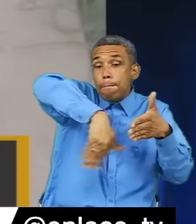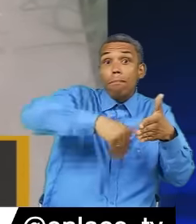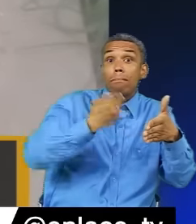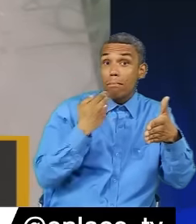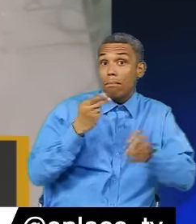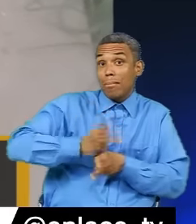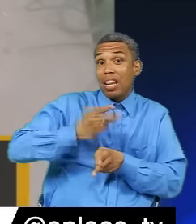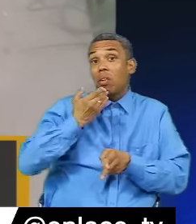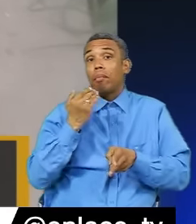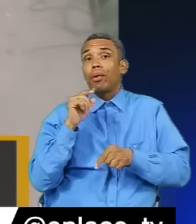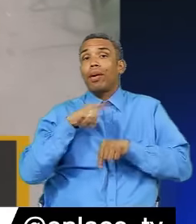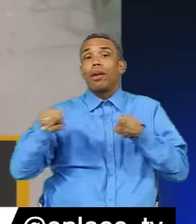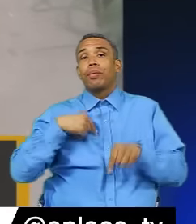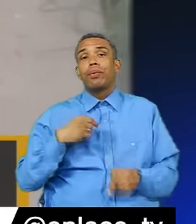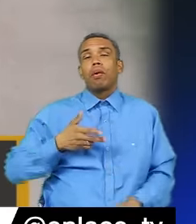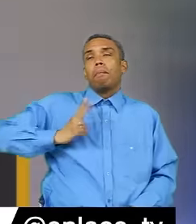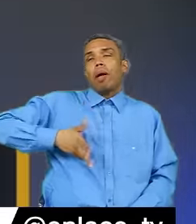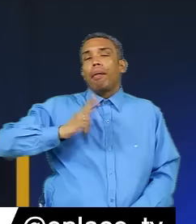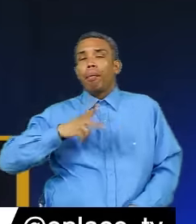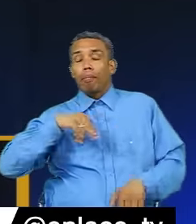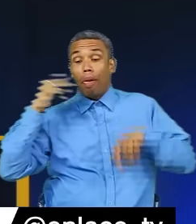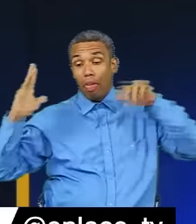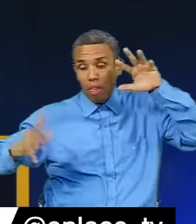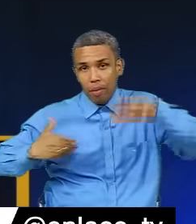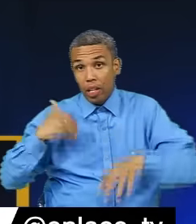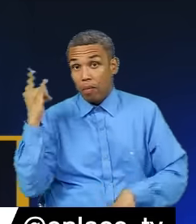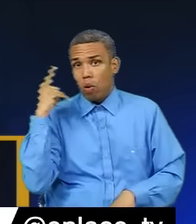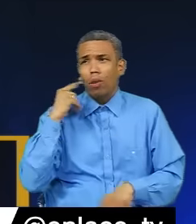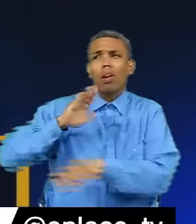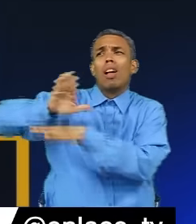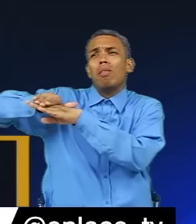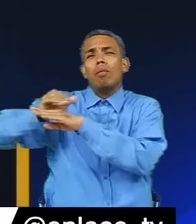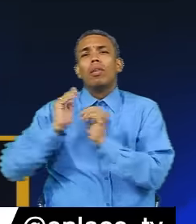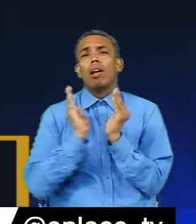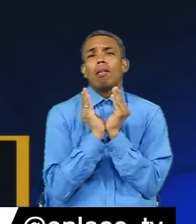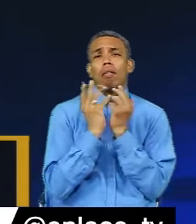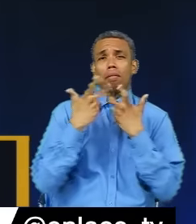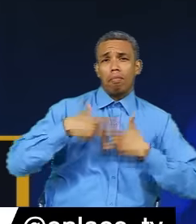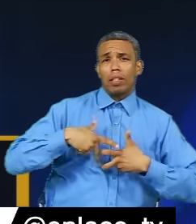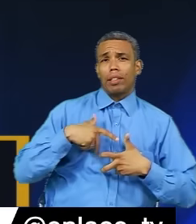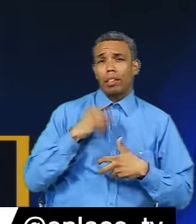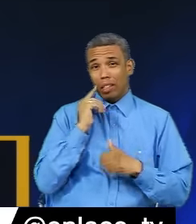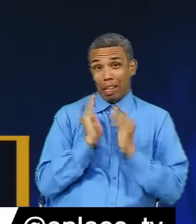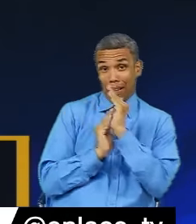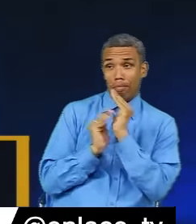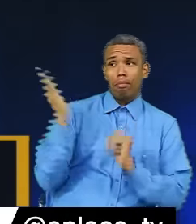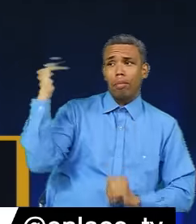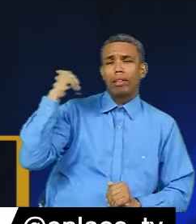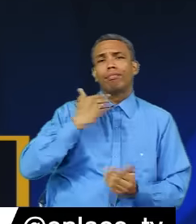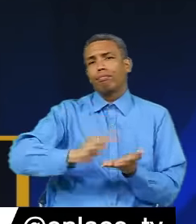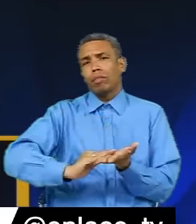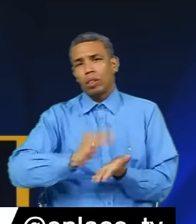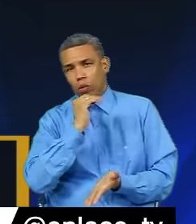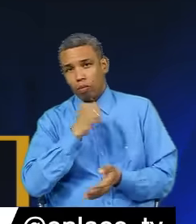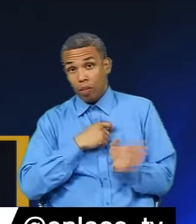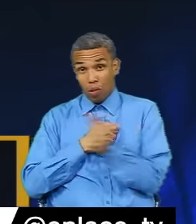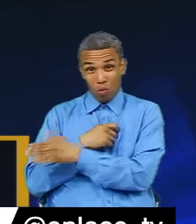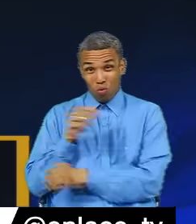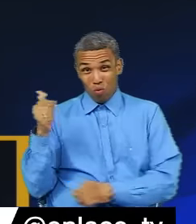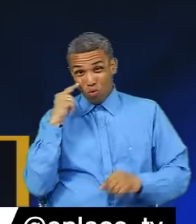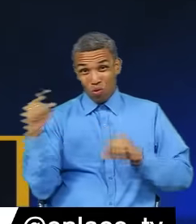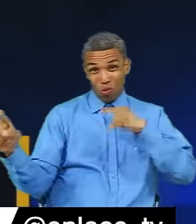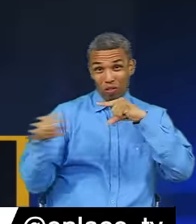un peligro para quienes por allí transitan. También desde un sector del barrio Villa Plata, otro reportero nos muestra su preocupación por este árbol